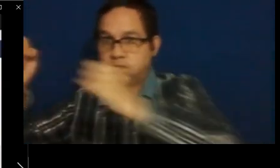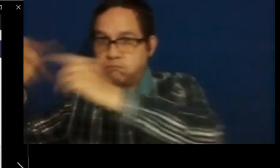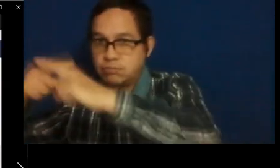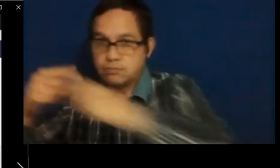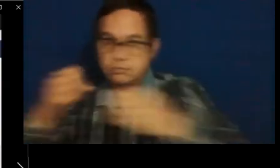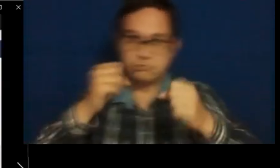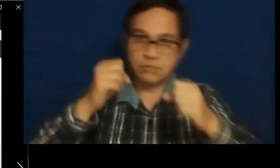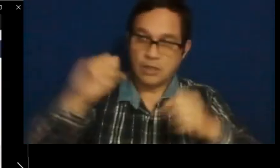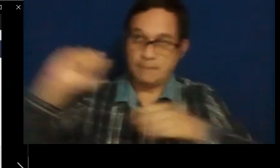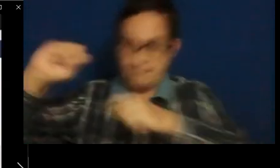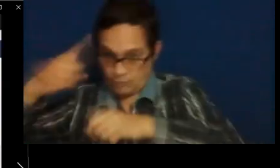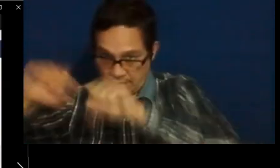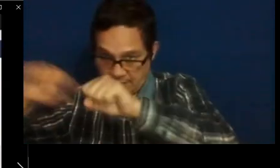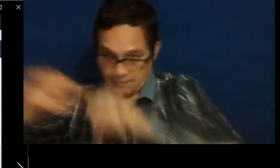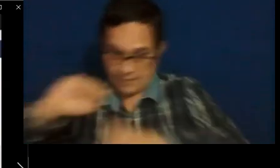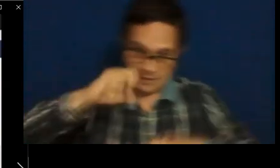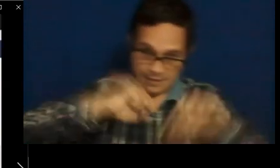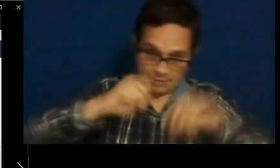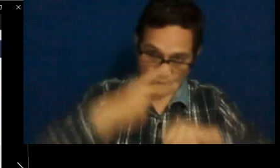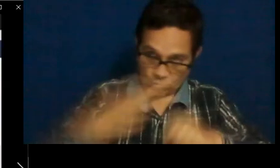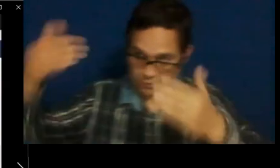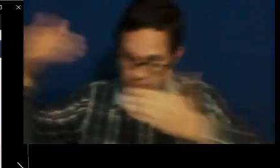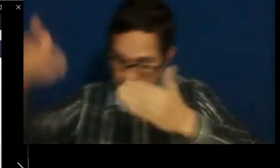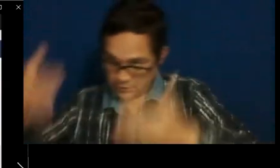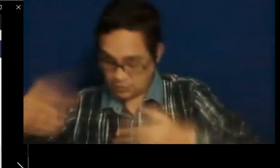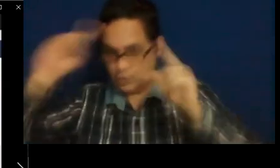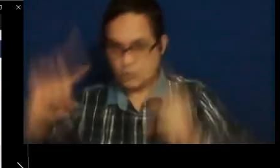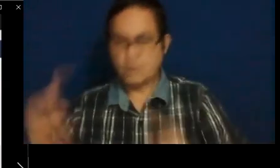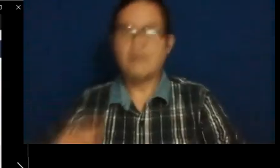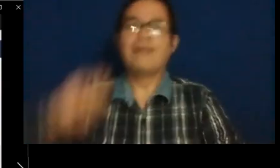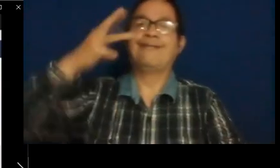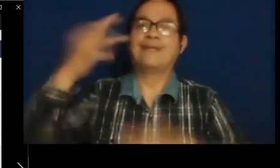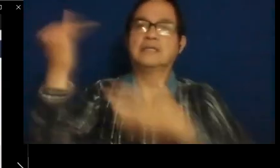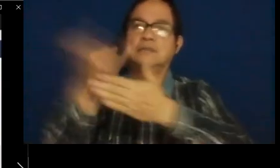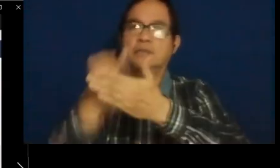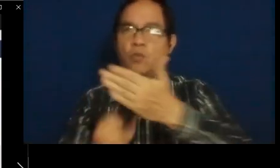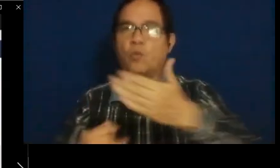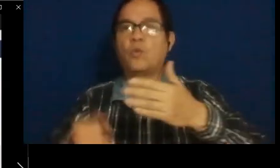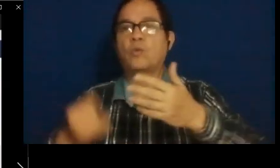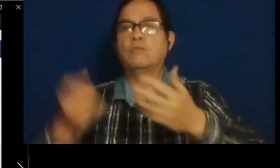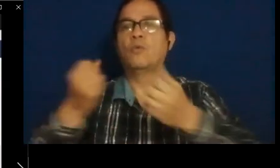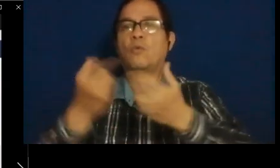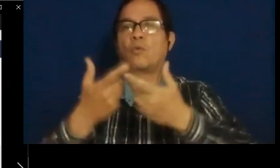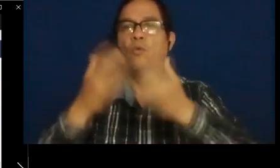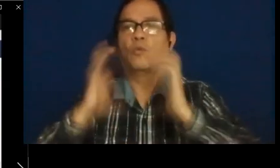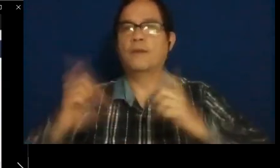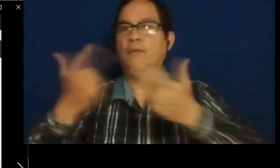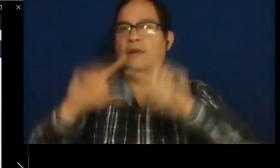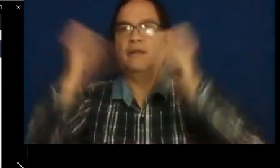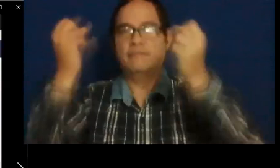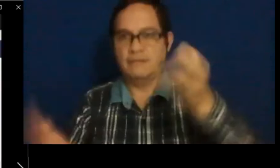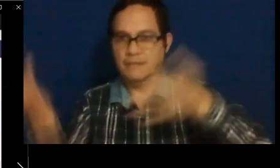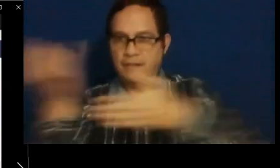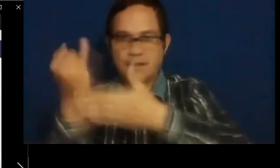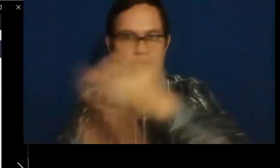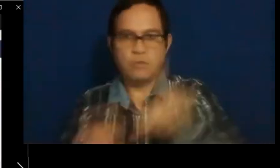1 y la actividad 2 para las conclusiones, y en la tercera parte hacer los diagramas de cuerpo libre, hacer los cálculos como les mostré a continuación. Igual la